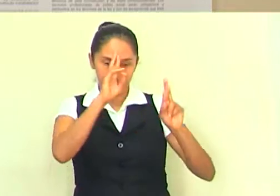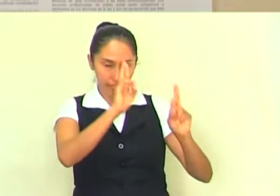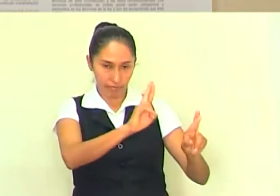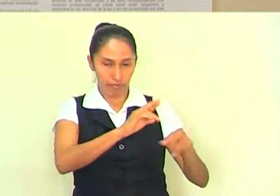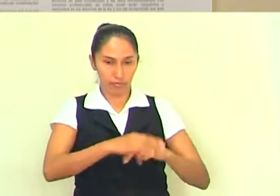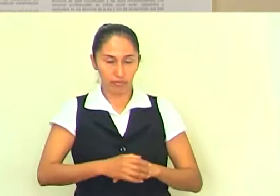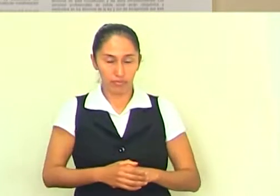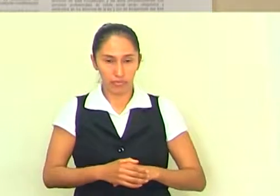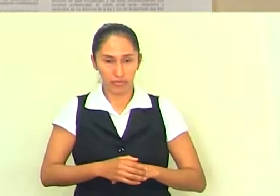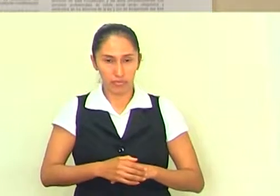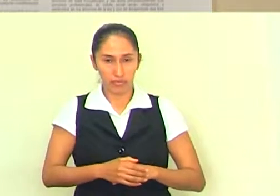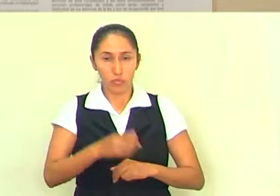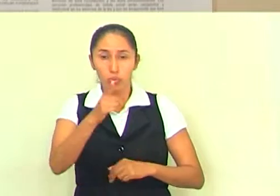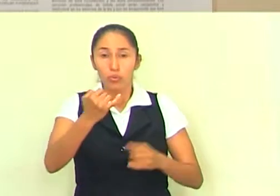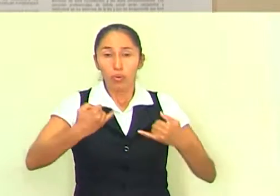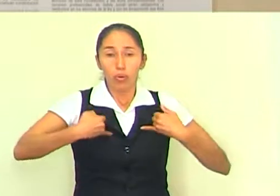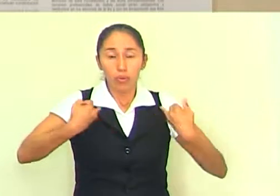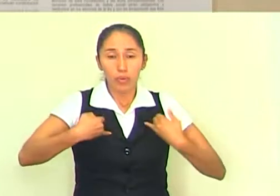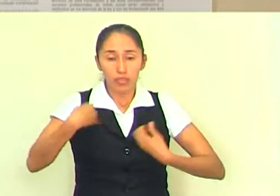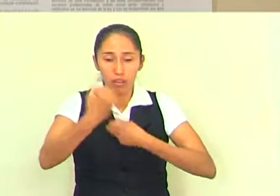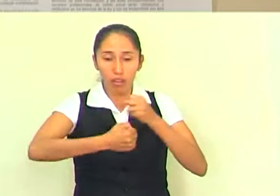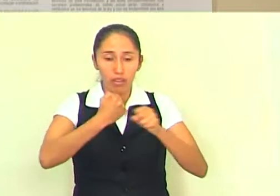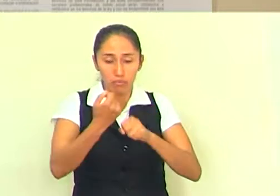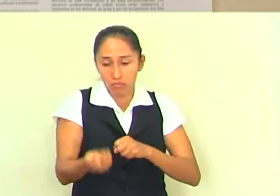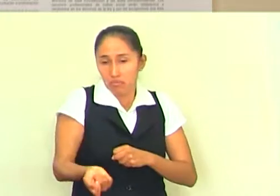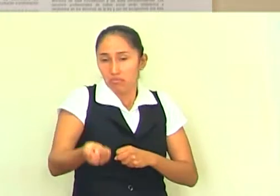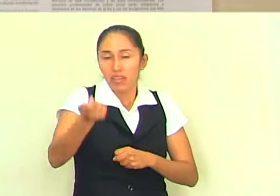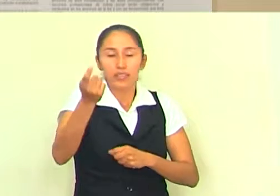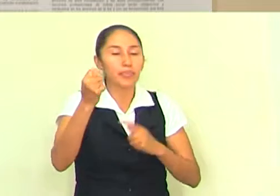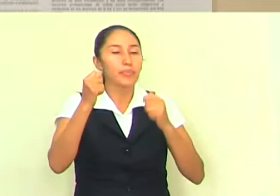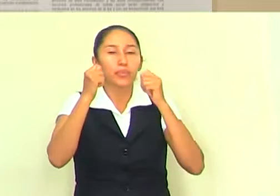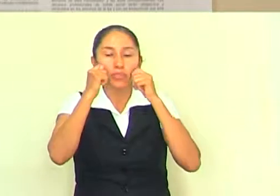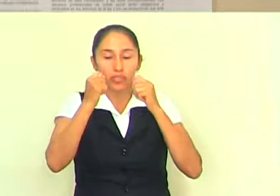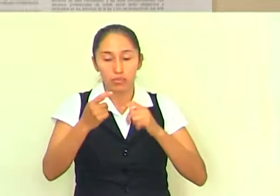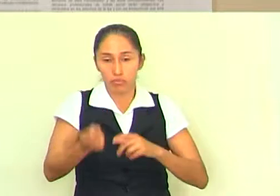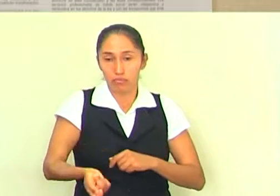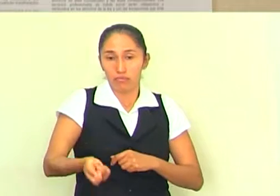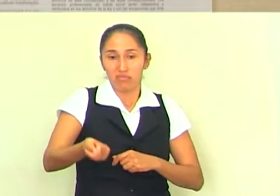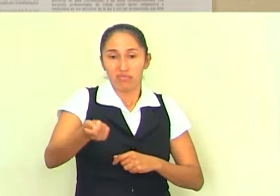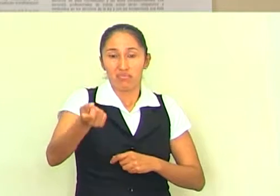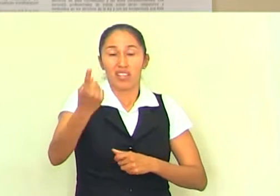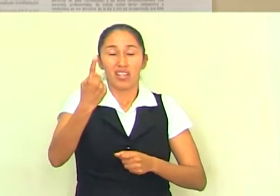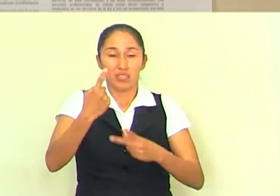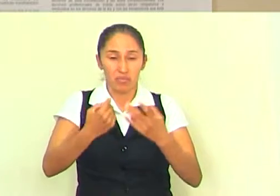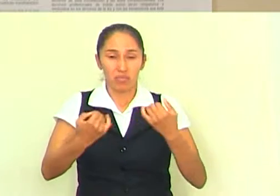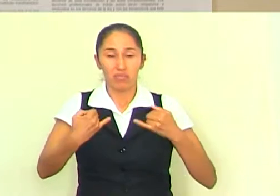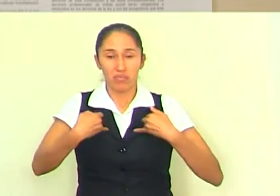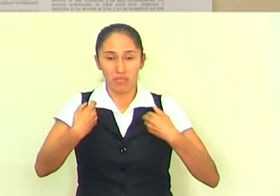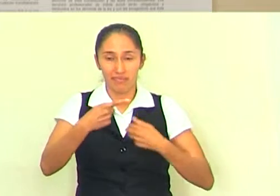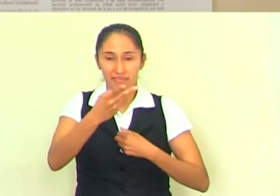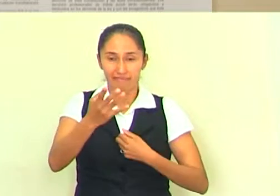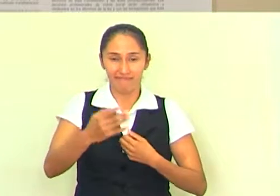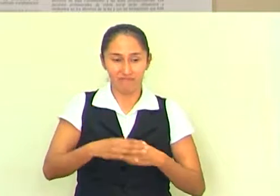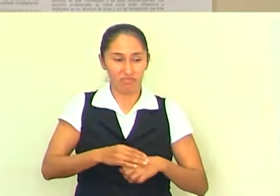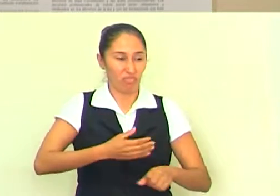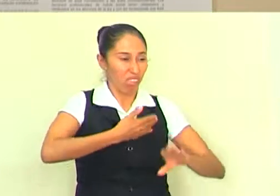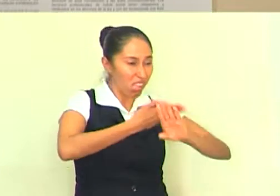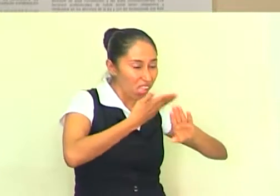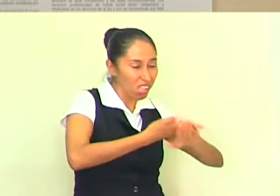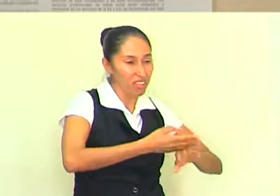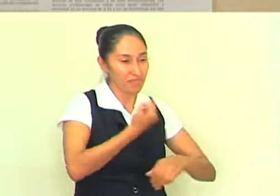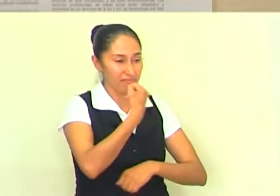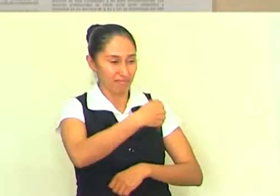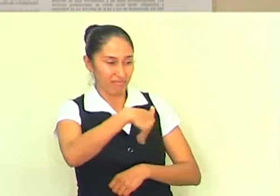pues también no solo se da la discriminación, sino también pues se da a veces